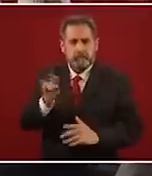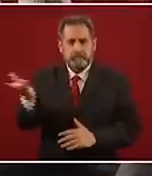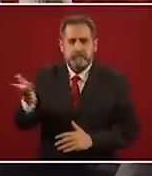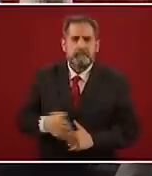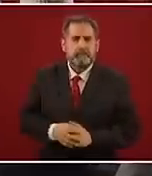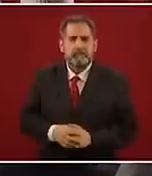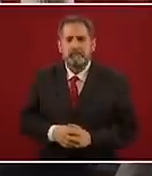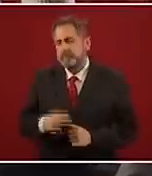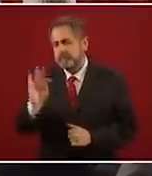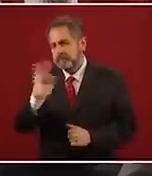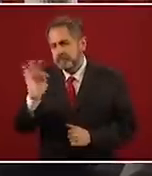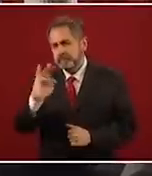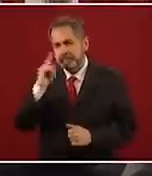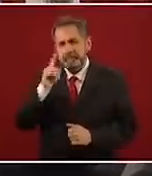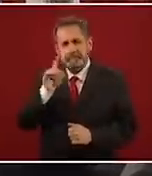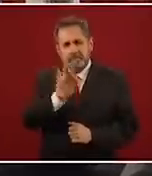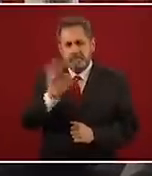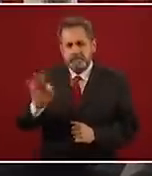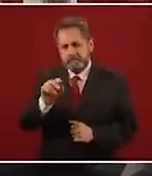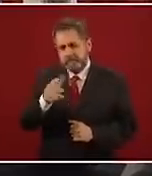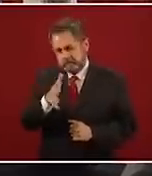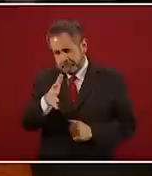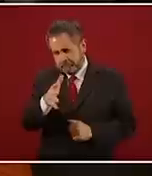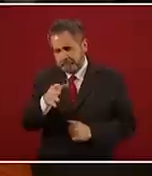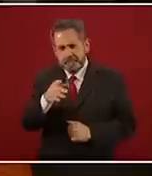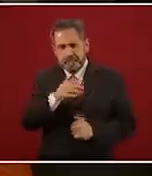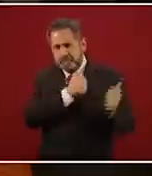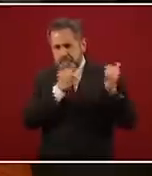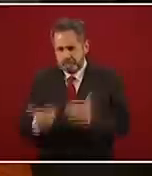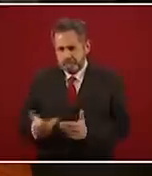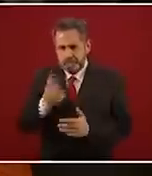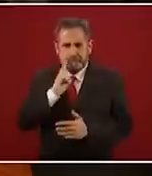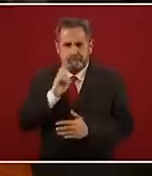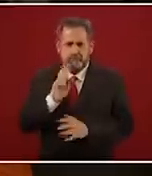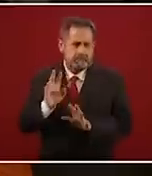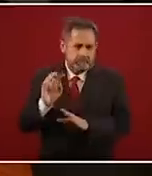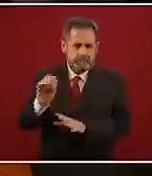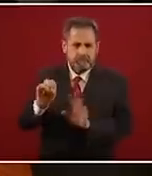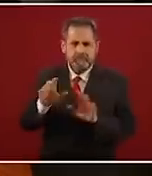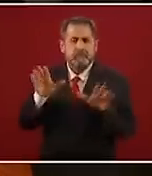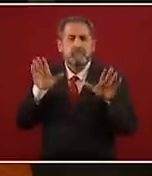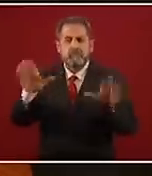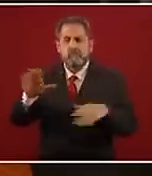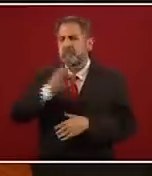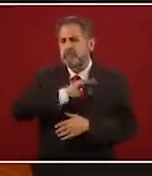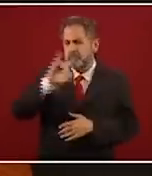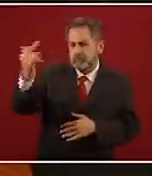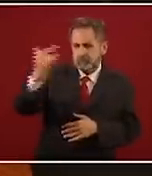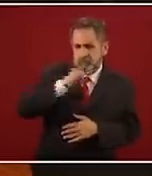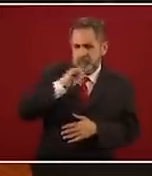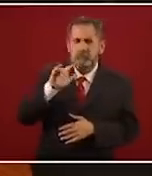Puede ser para esas fechas, que ya esté aquí. Sí, el avión puede volar y puede estar